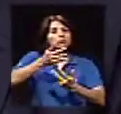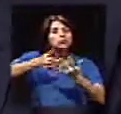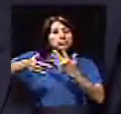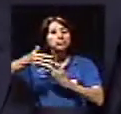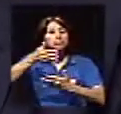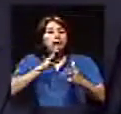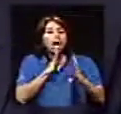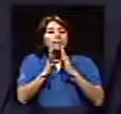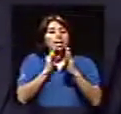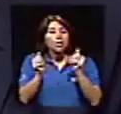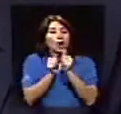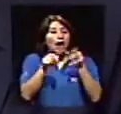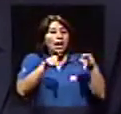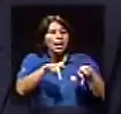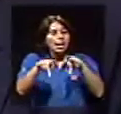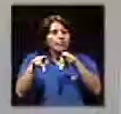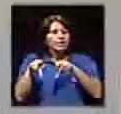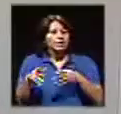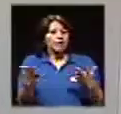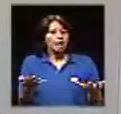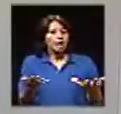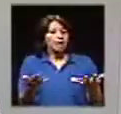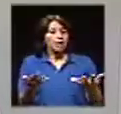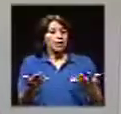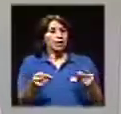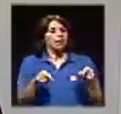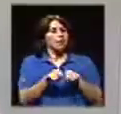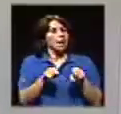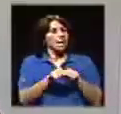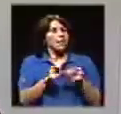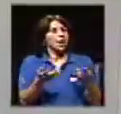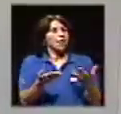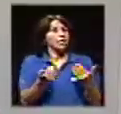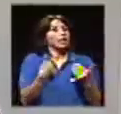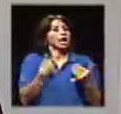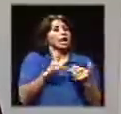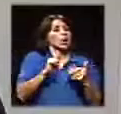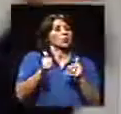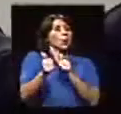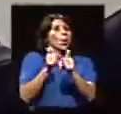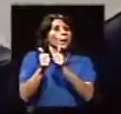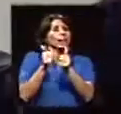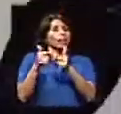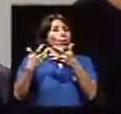tener el rival de la empresa enfrente y pues